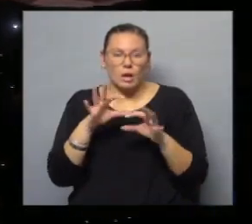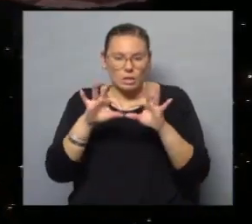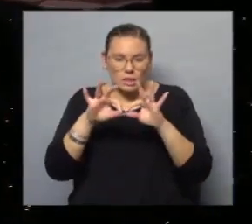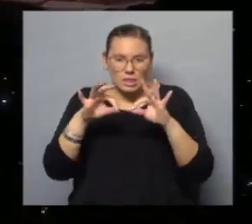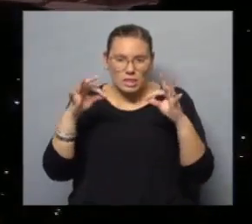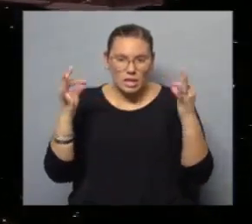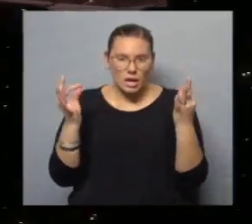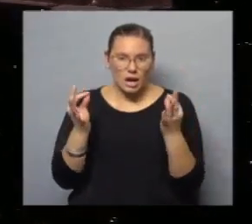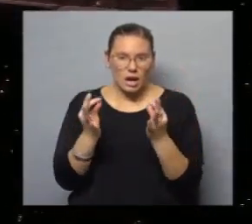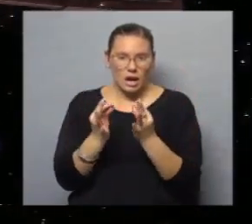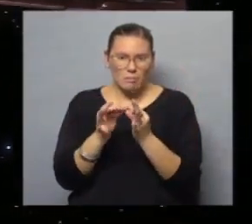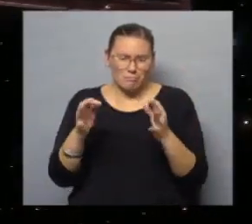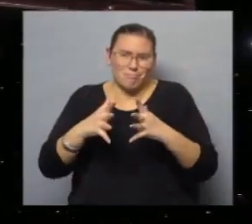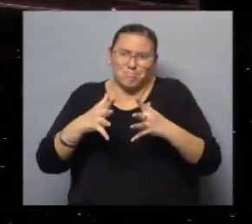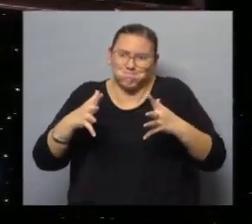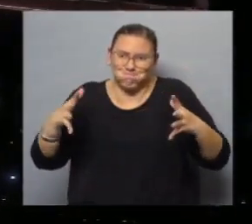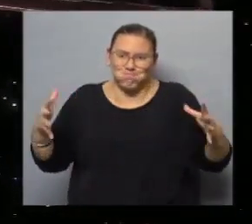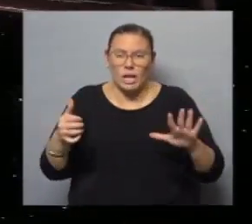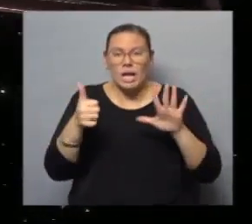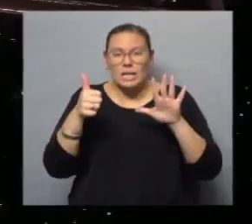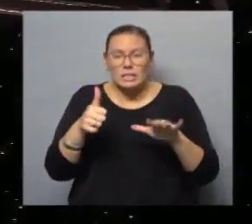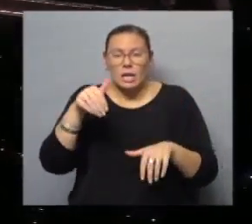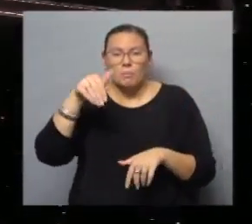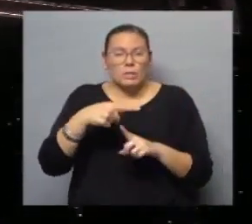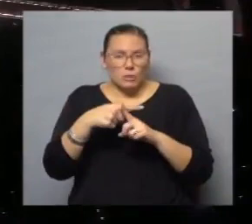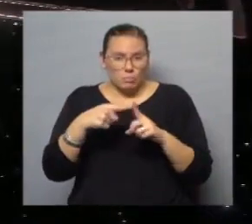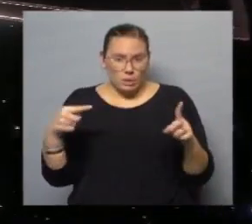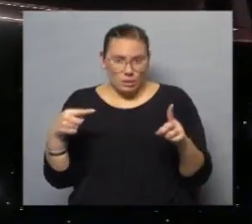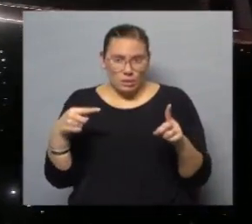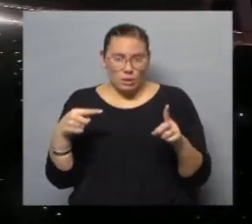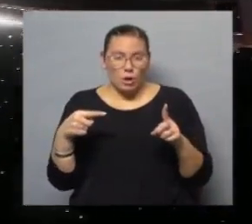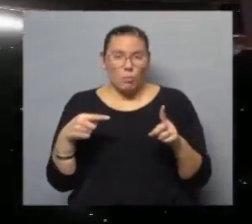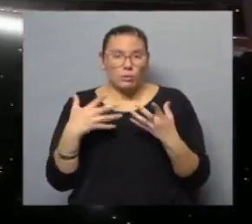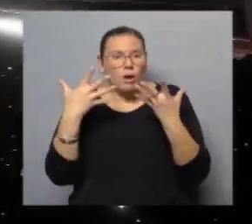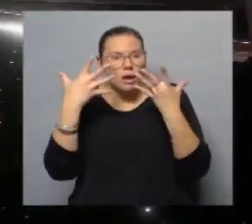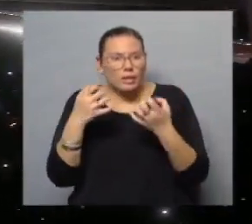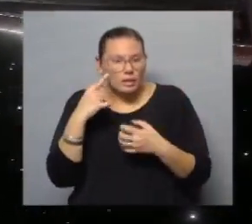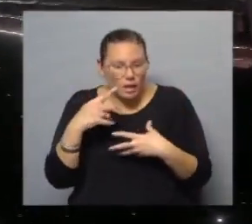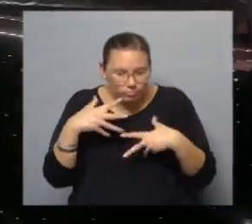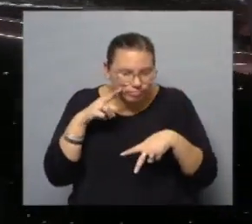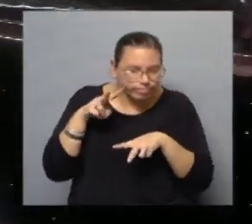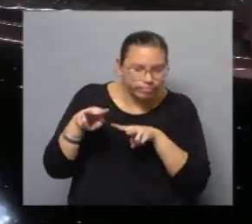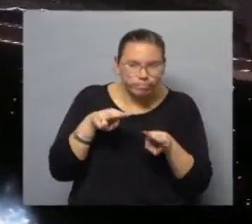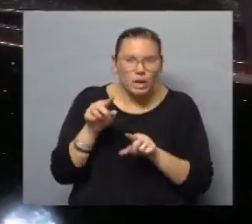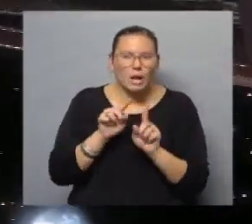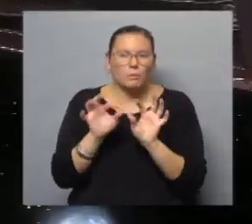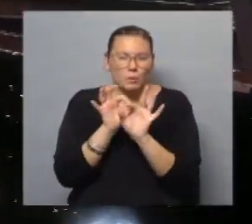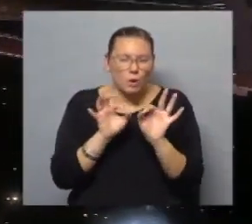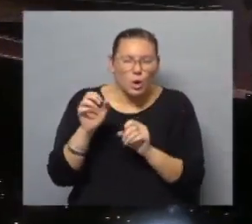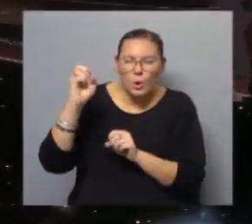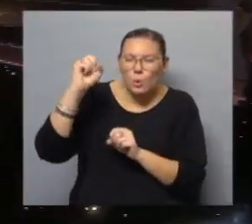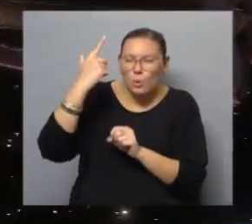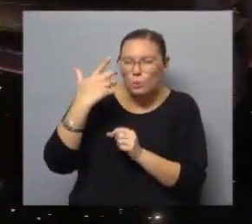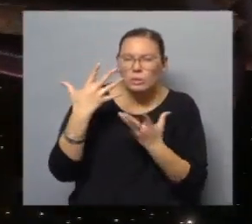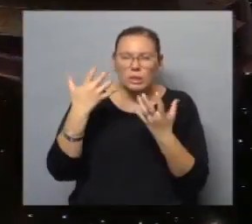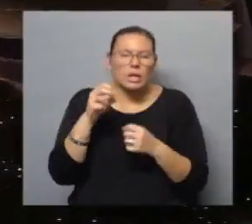diámetro grandísimo de 6,5 metros, ¿no? Entonces, cuando uno quiere detectar partículas de luz, cuando uno quiere